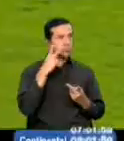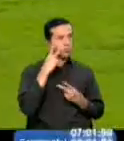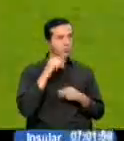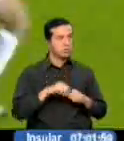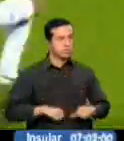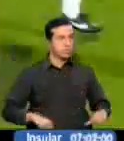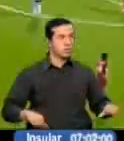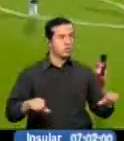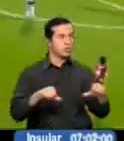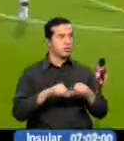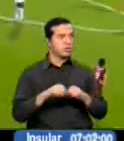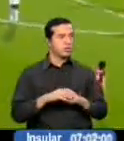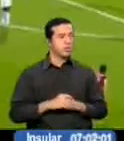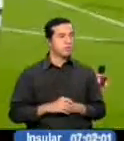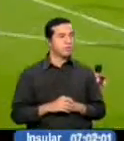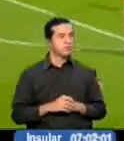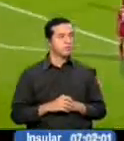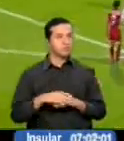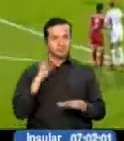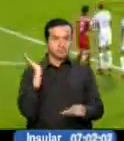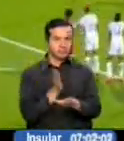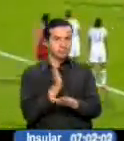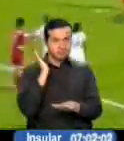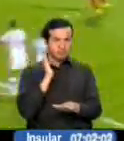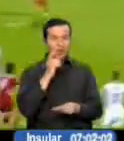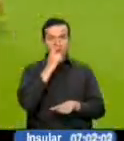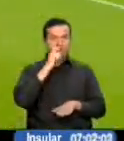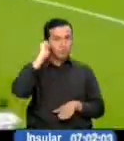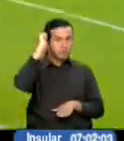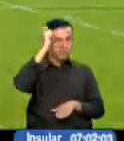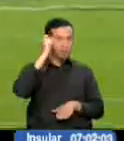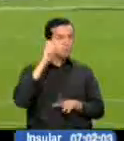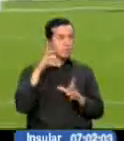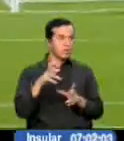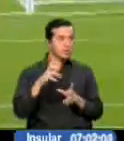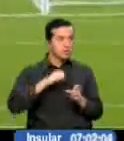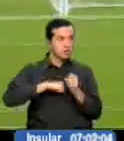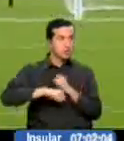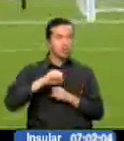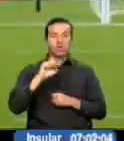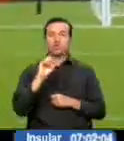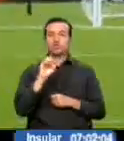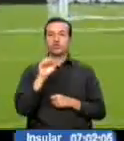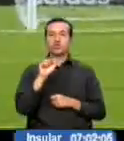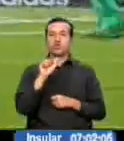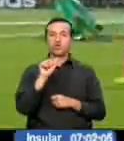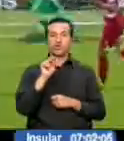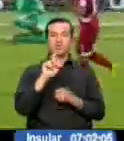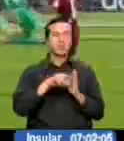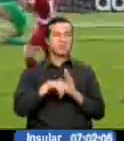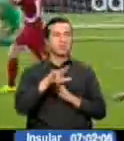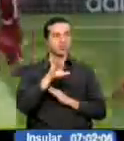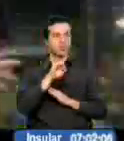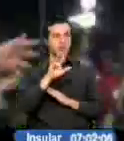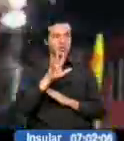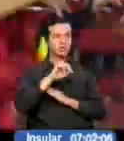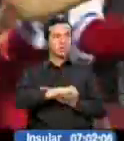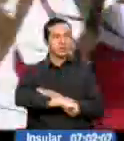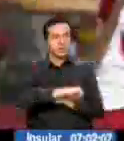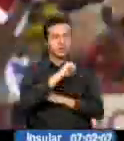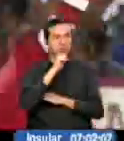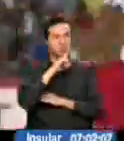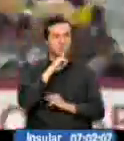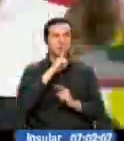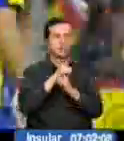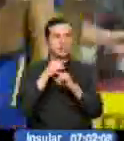área. Hay una infracción, el tiro penal. Y aparece So-yeon al minuto 87 para poner el gol de la victoria y el